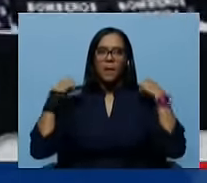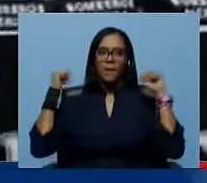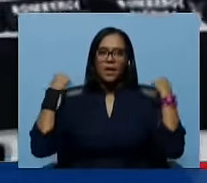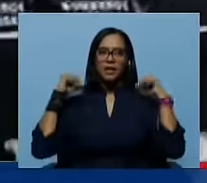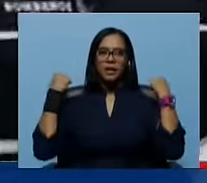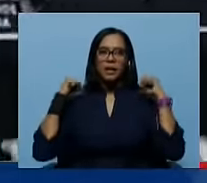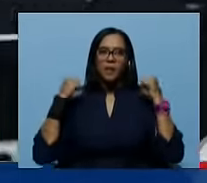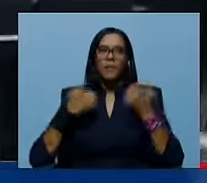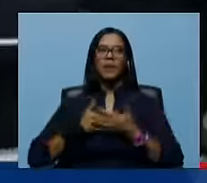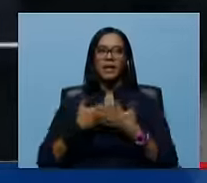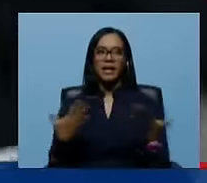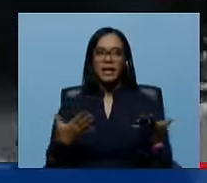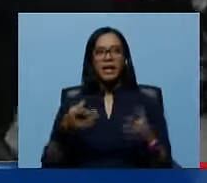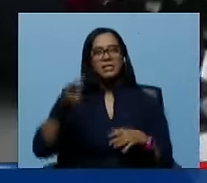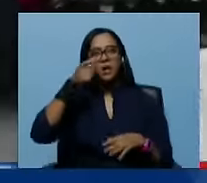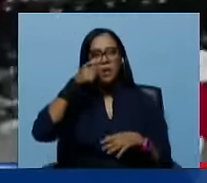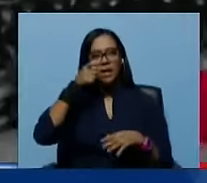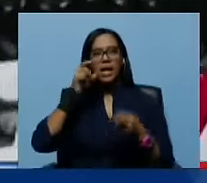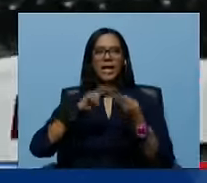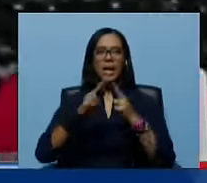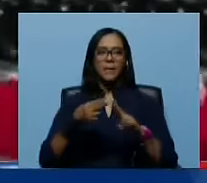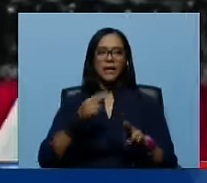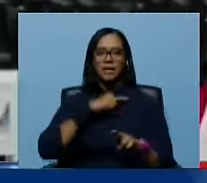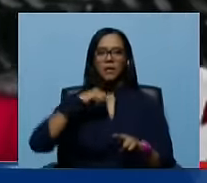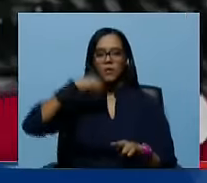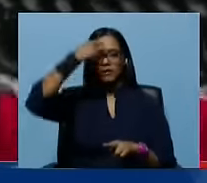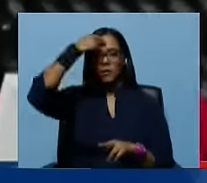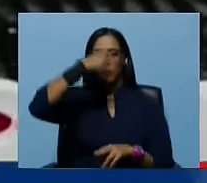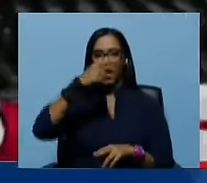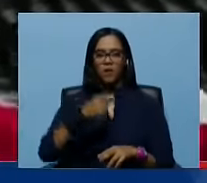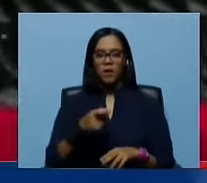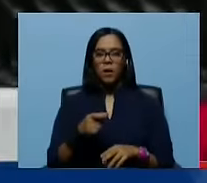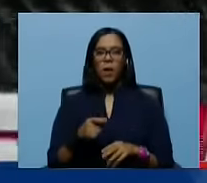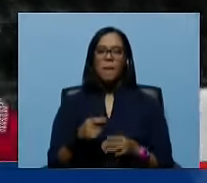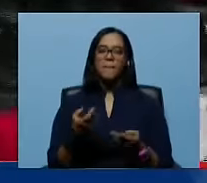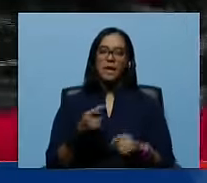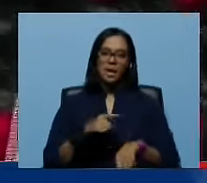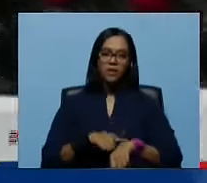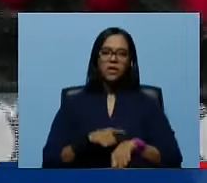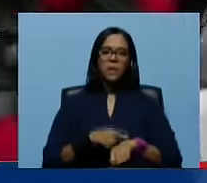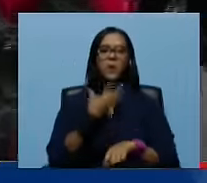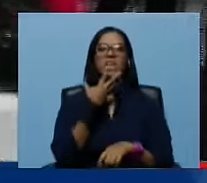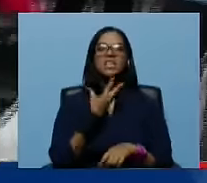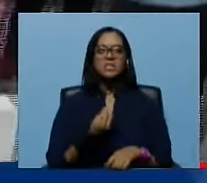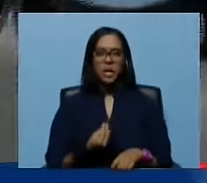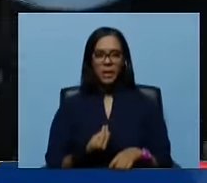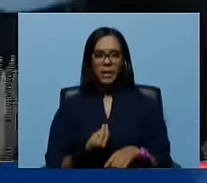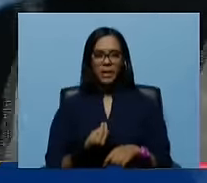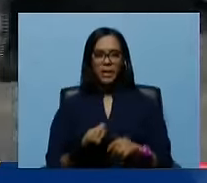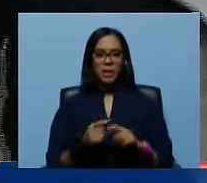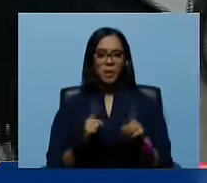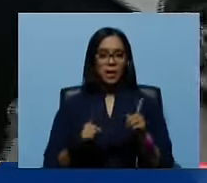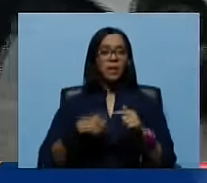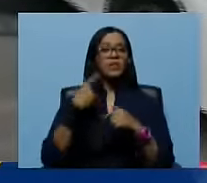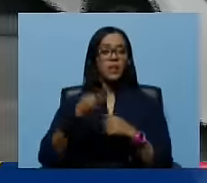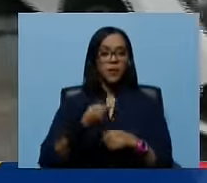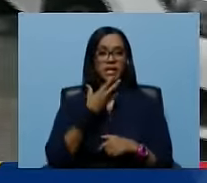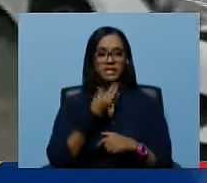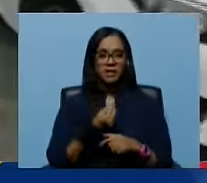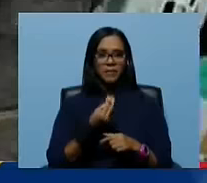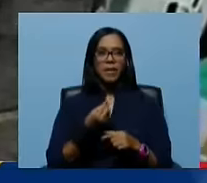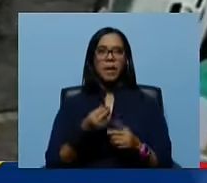para garantizar la seguridad y la paz de nuestro pueblo para la temporada de diciembre, pero después de diciembre,